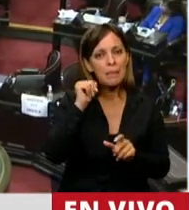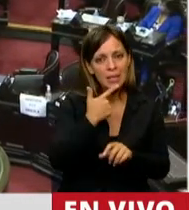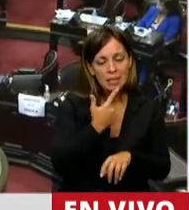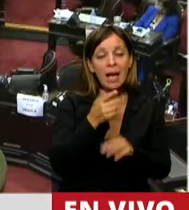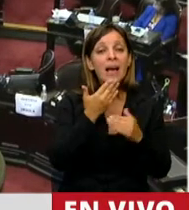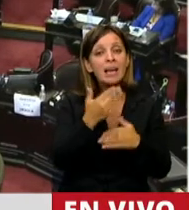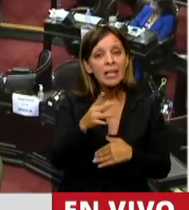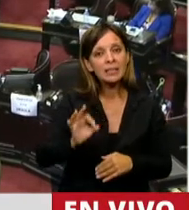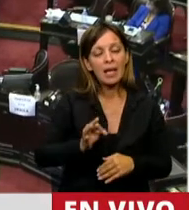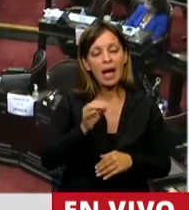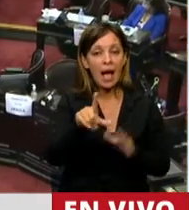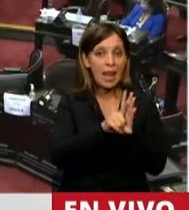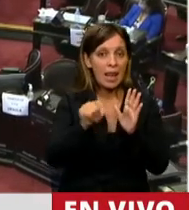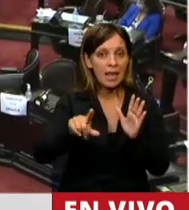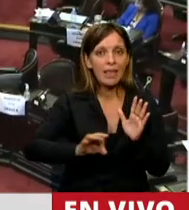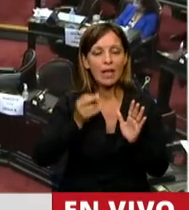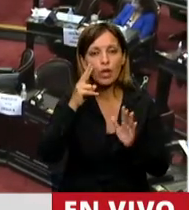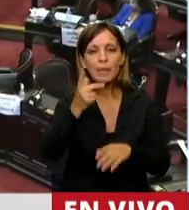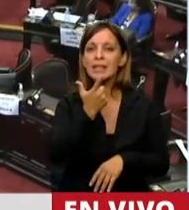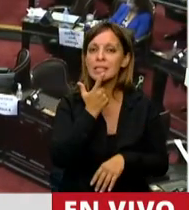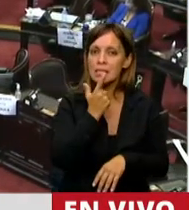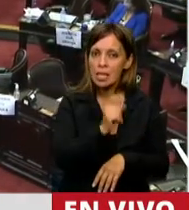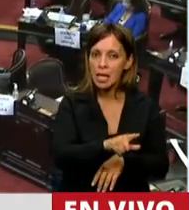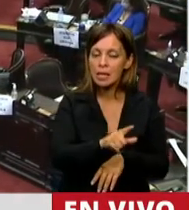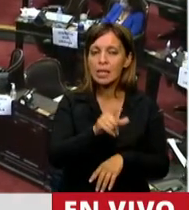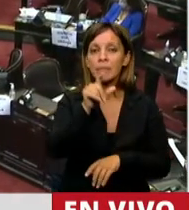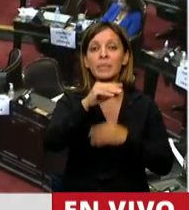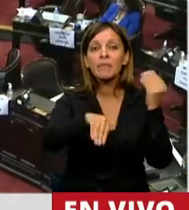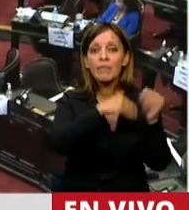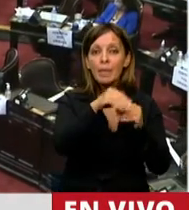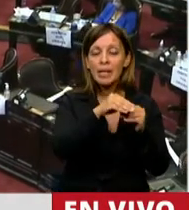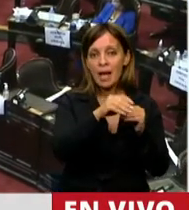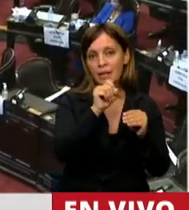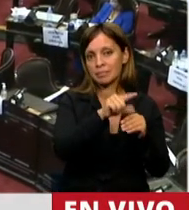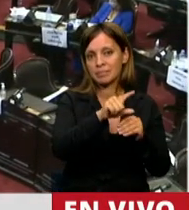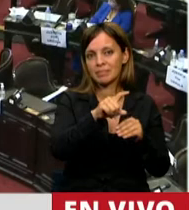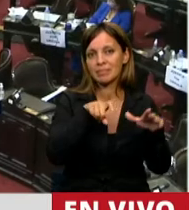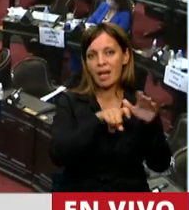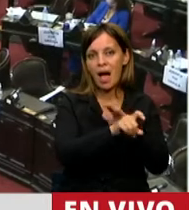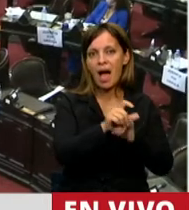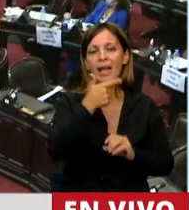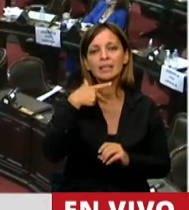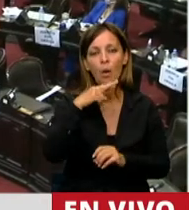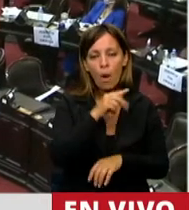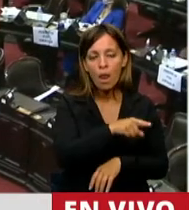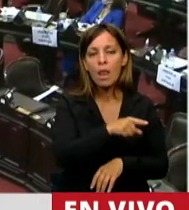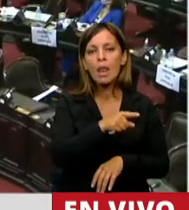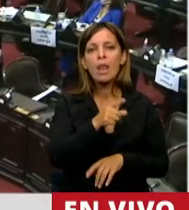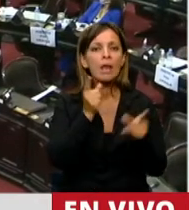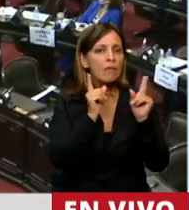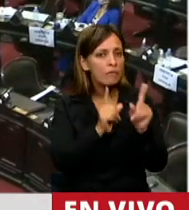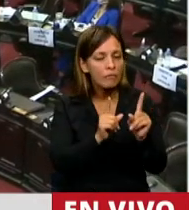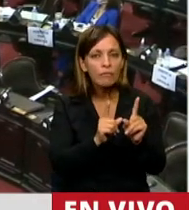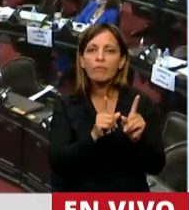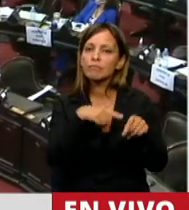del 2017, los familiares de Lara San Juan contaron con un acompañamiento que seguimos celebrando